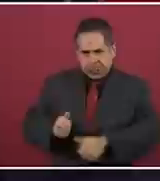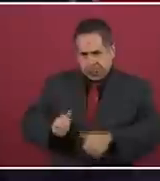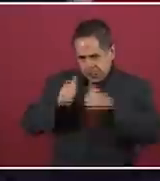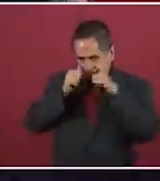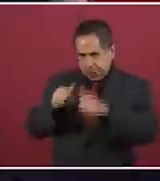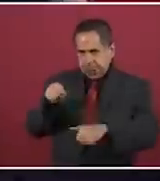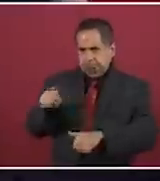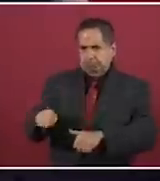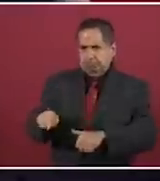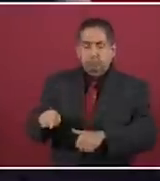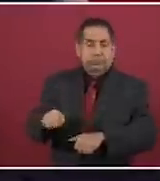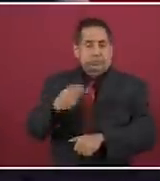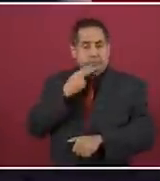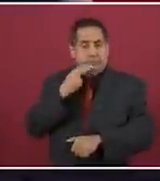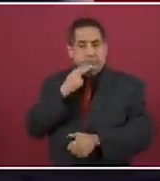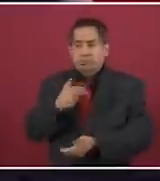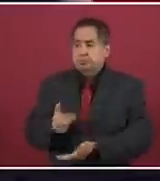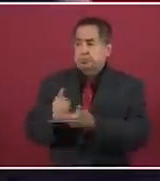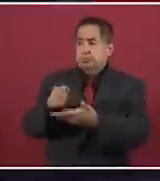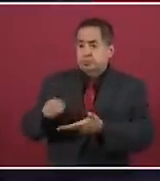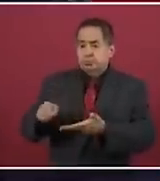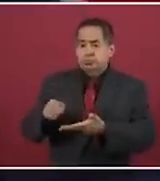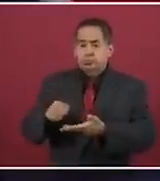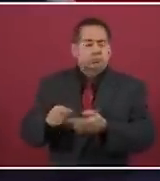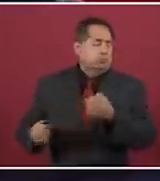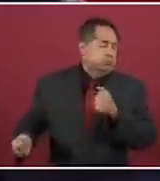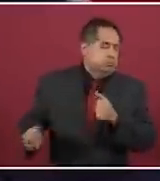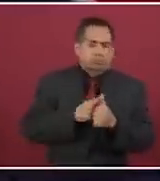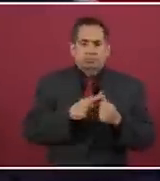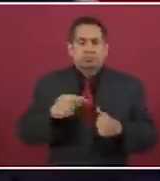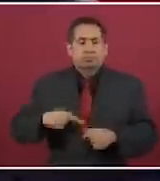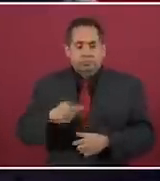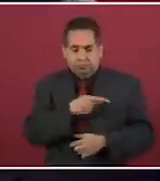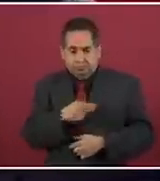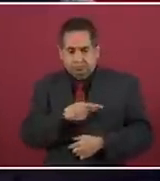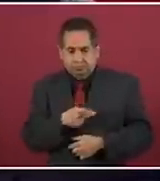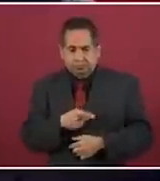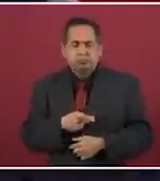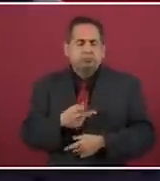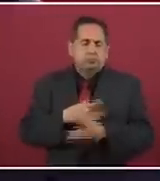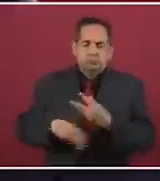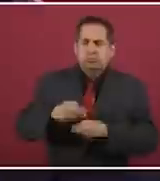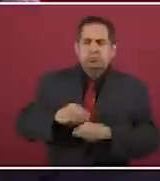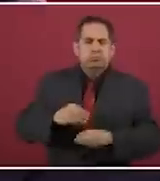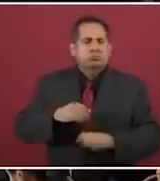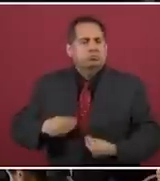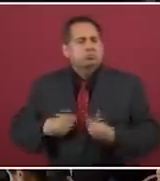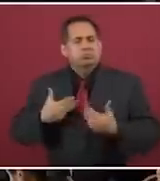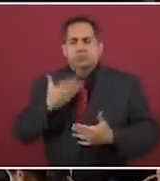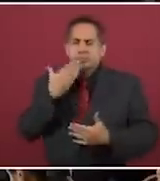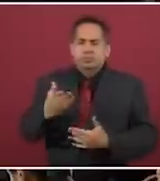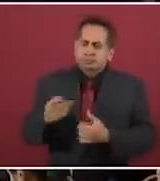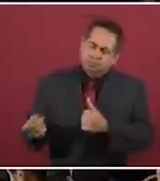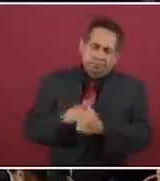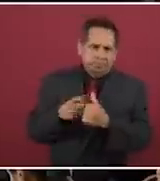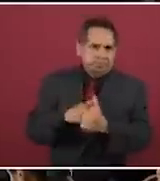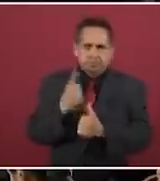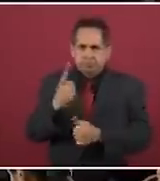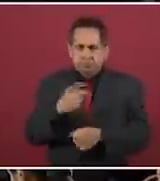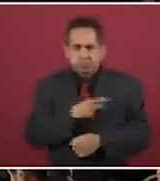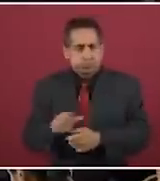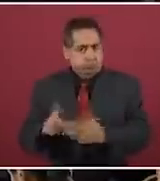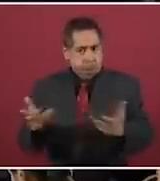que por el bien de todos, primero los pobres. Entonces, es una